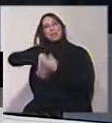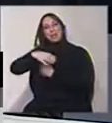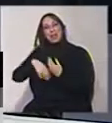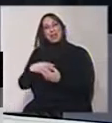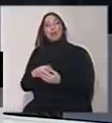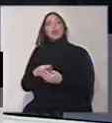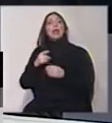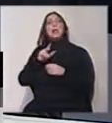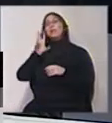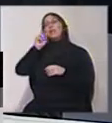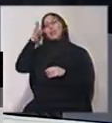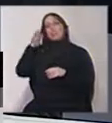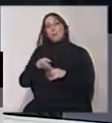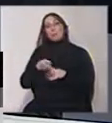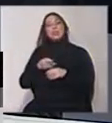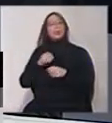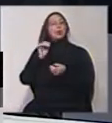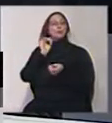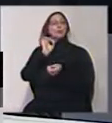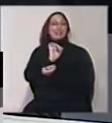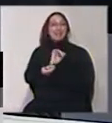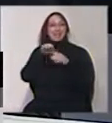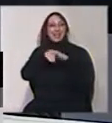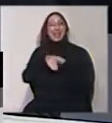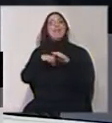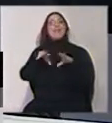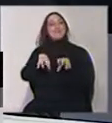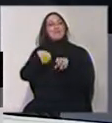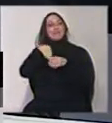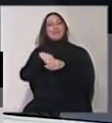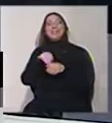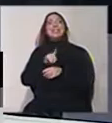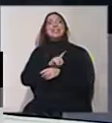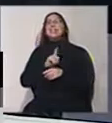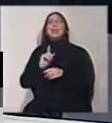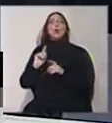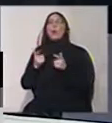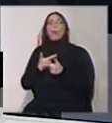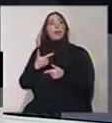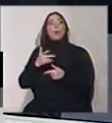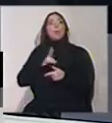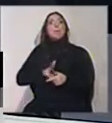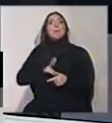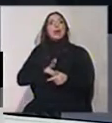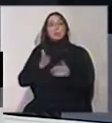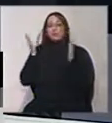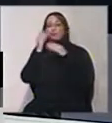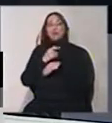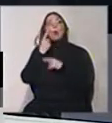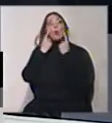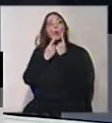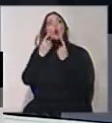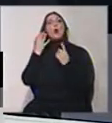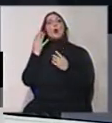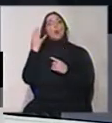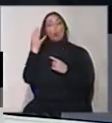de internos, de privados de libertad, que todavía siguen viviendo en condiciones inhumanas. Él manejó una cifra, solo uno de cuatro en la realidad